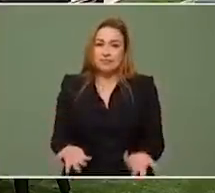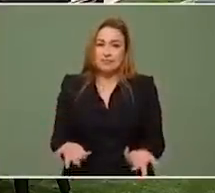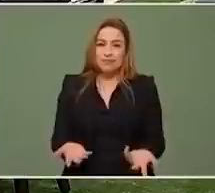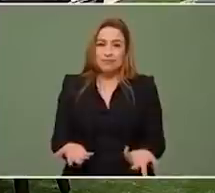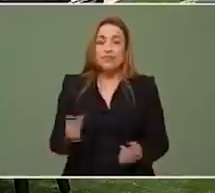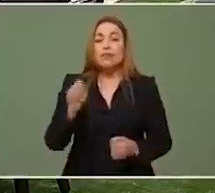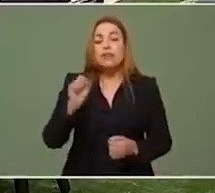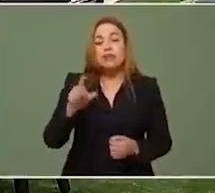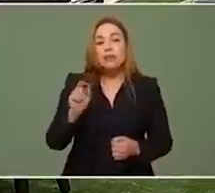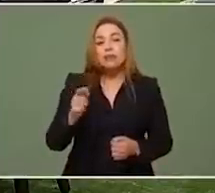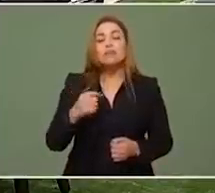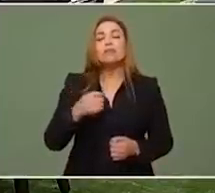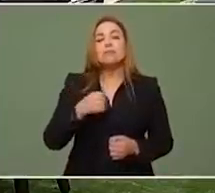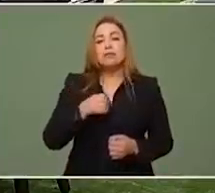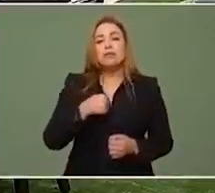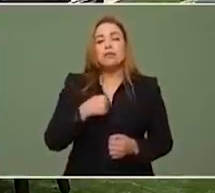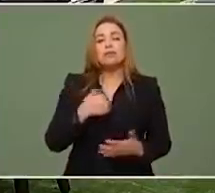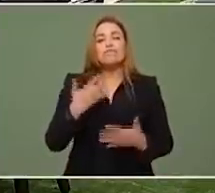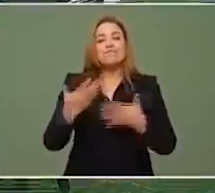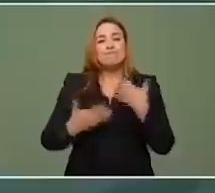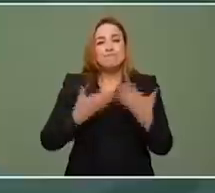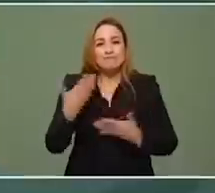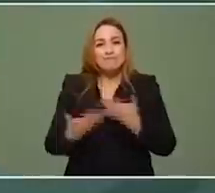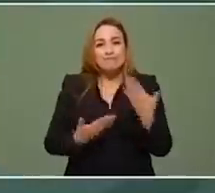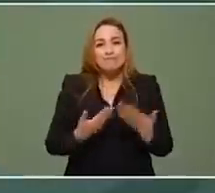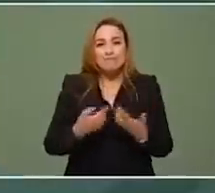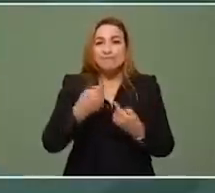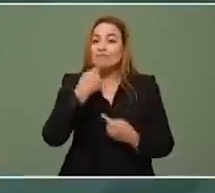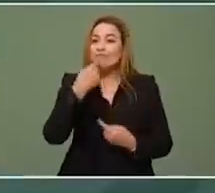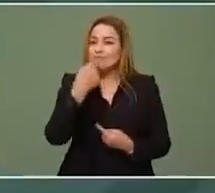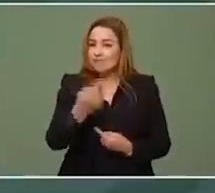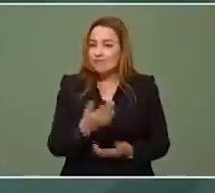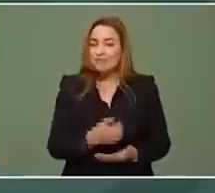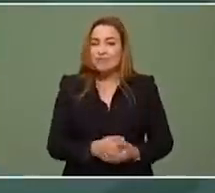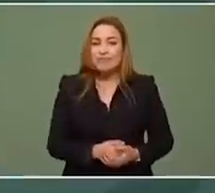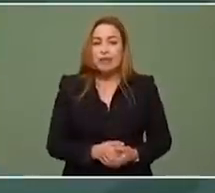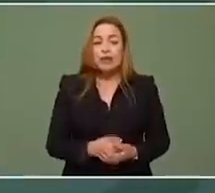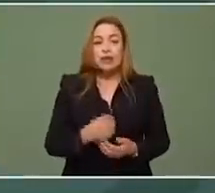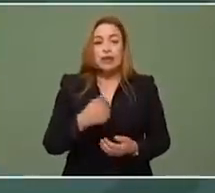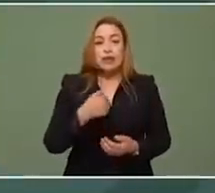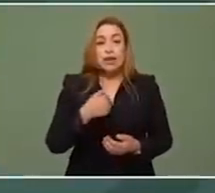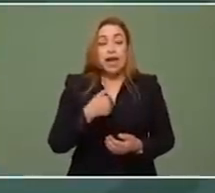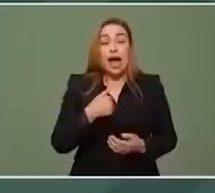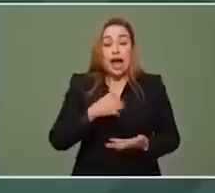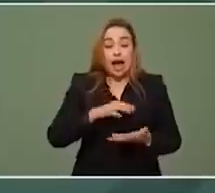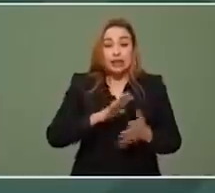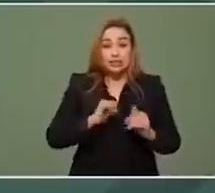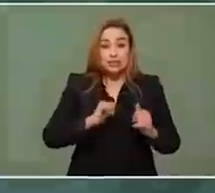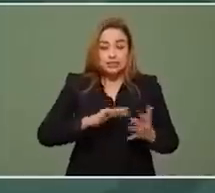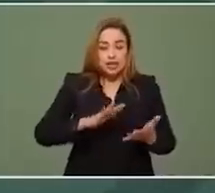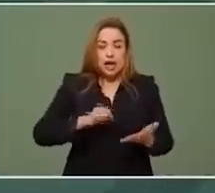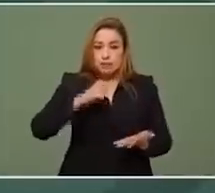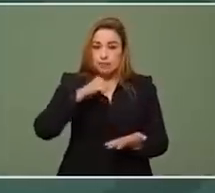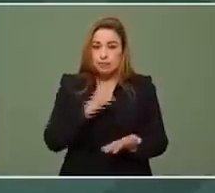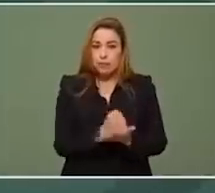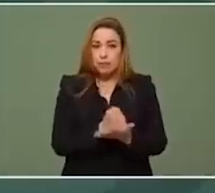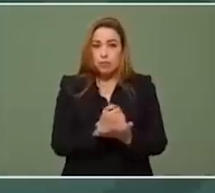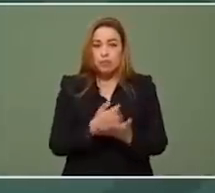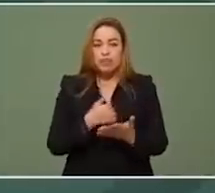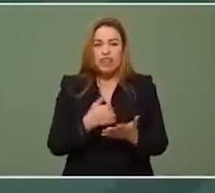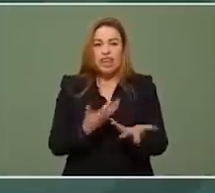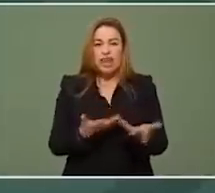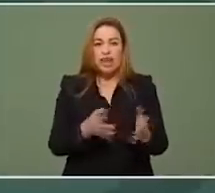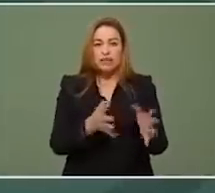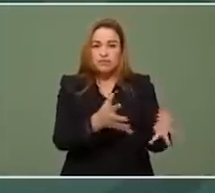qué se haya convertido en delito grave el robo de combustible y